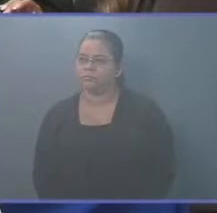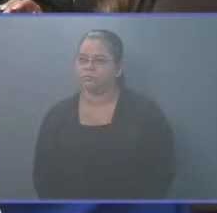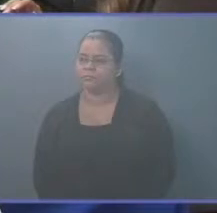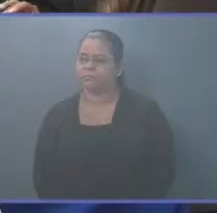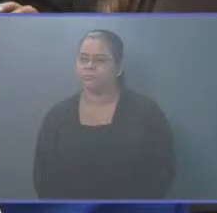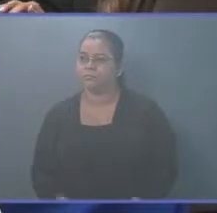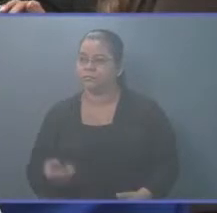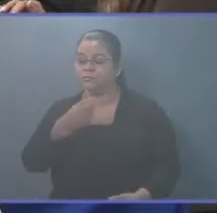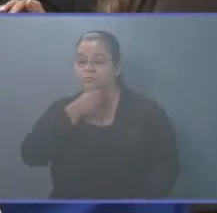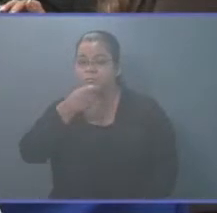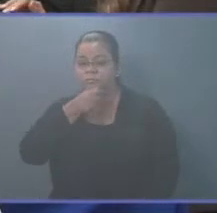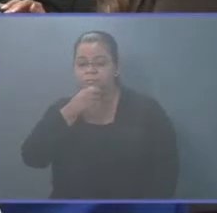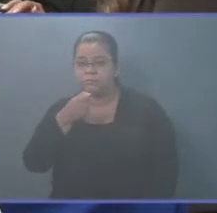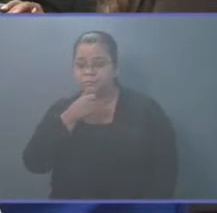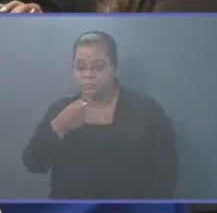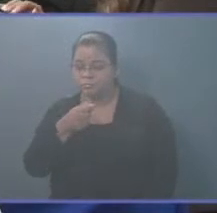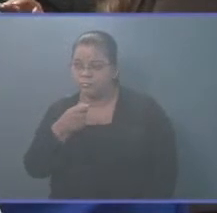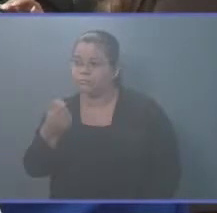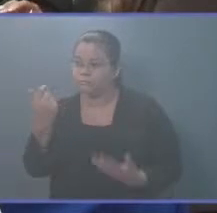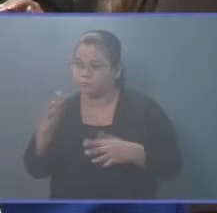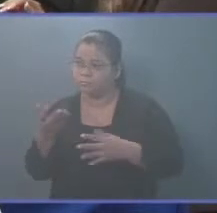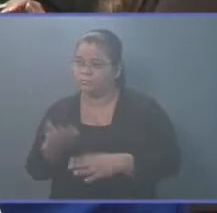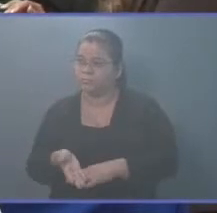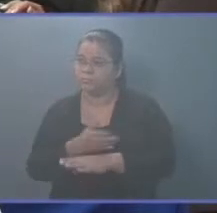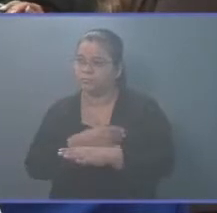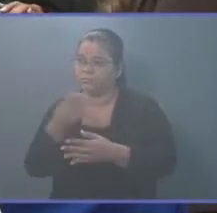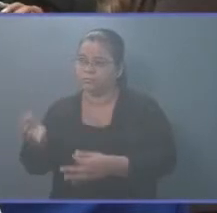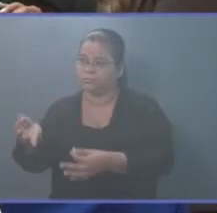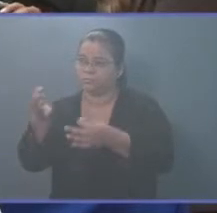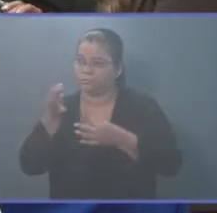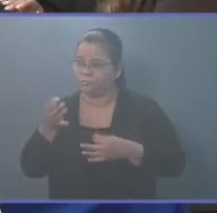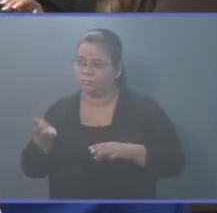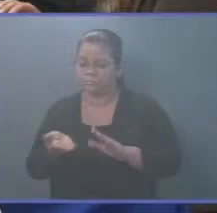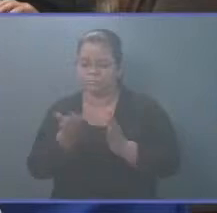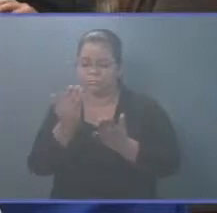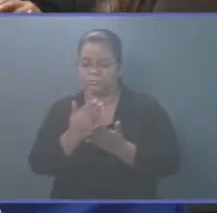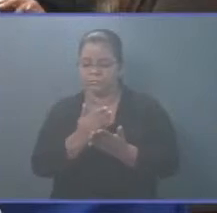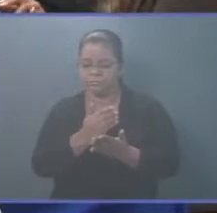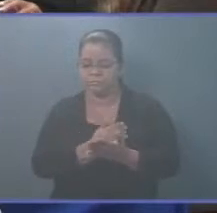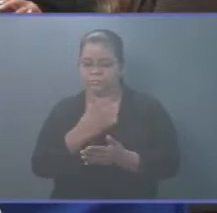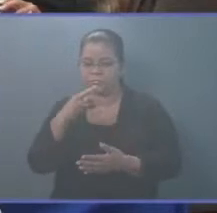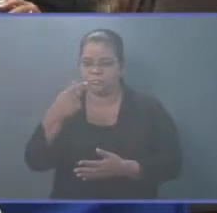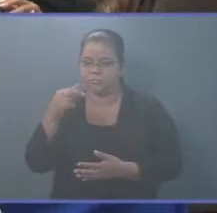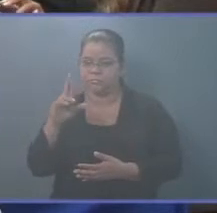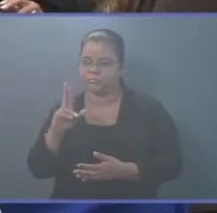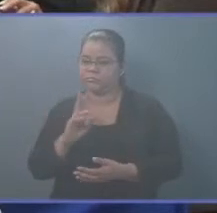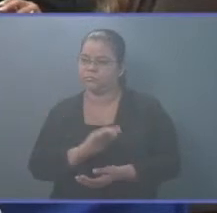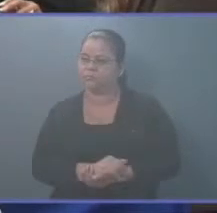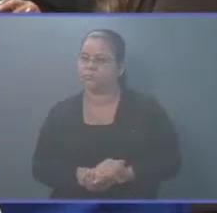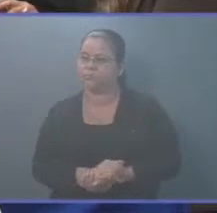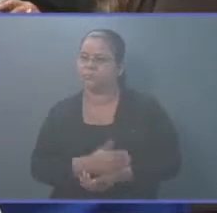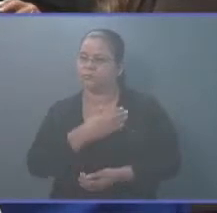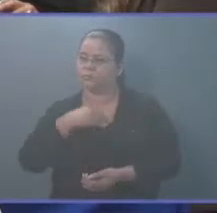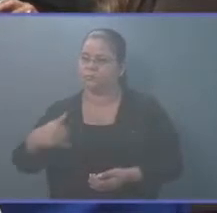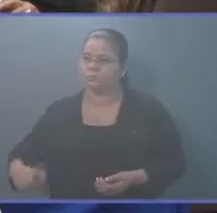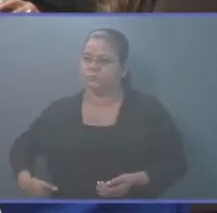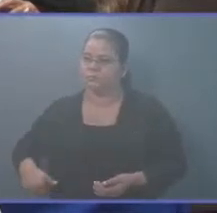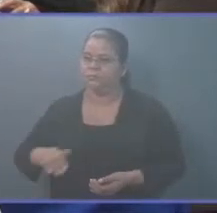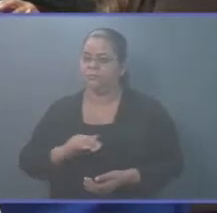Esa es la información que remitió y que viene en agenda de parte de la Fiscalía General de la República, presidente.